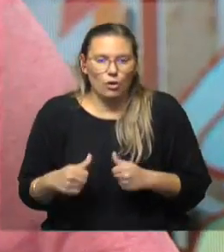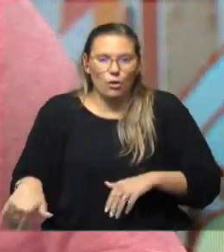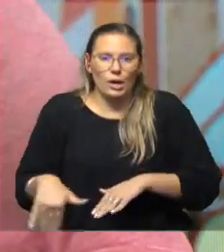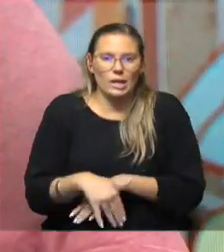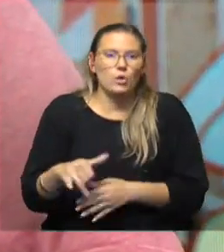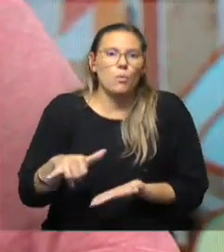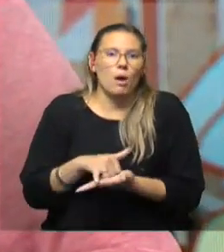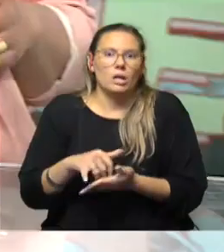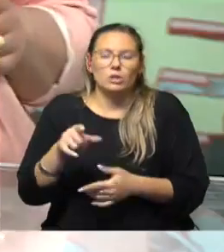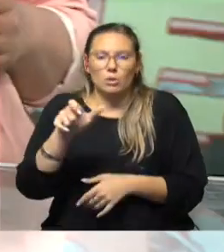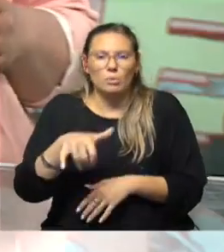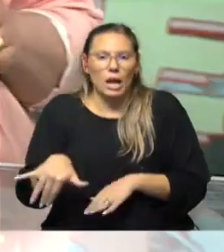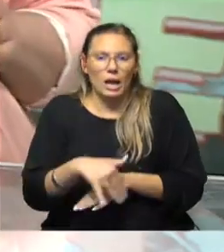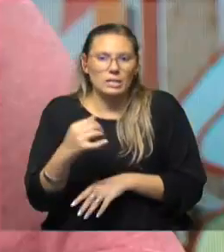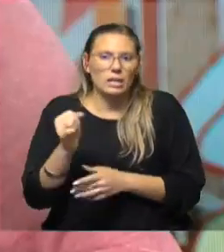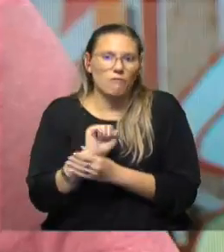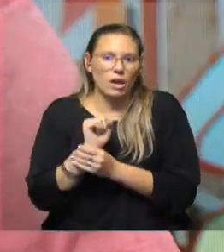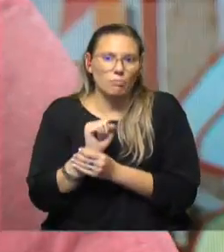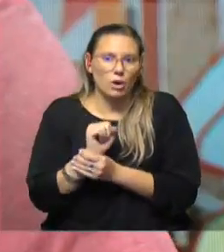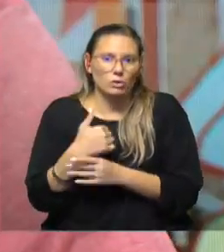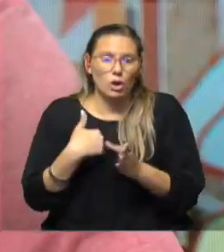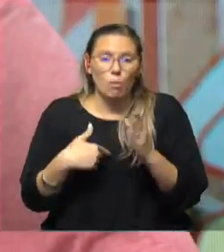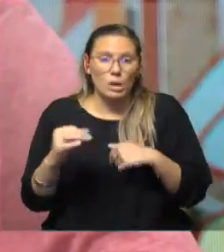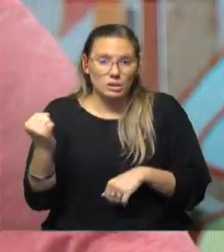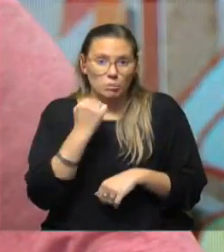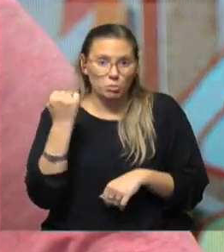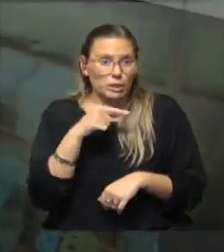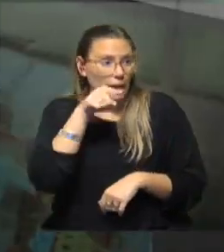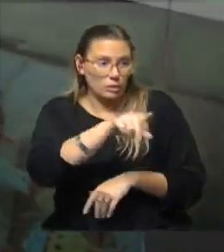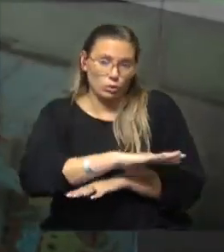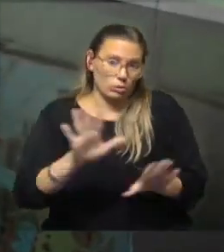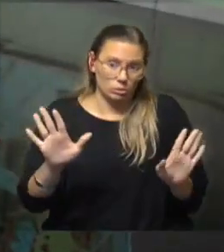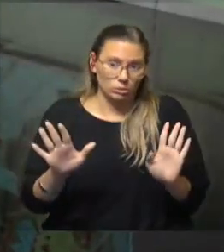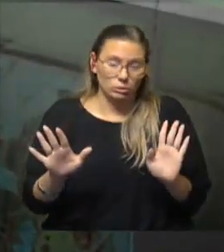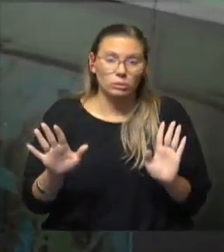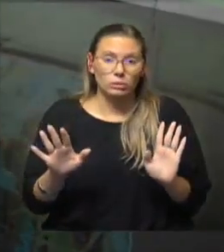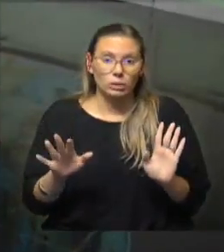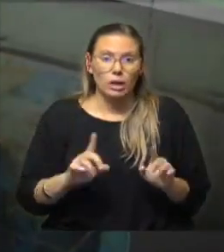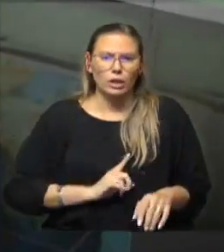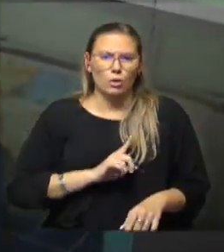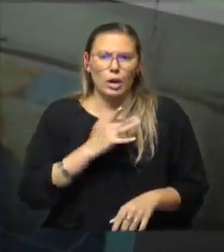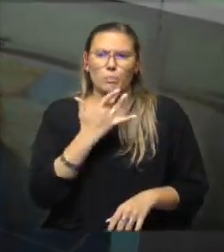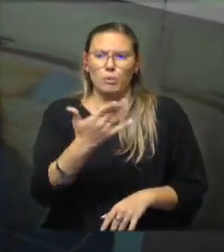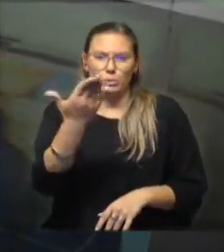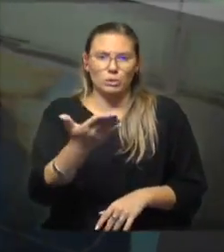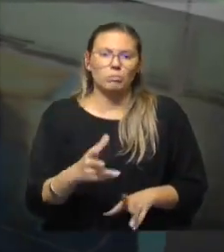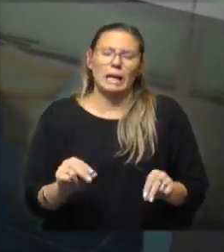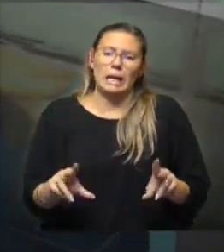es un... E-entertainment. Sí, no, es lo más grosso que voy a llegar en mi vida es esto, o sea, no creo... Qué orgullo. Es hermoso, un orgullo,